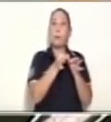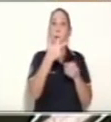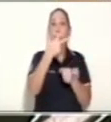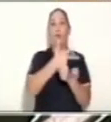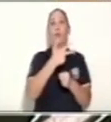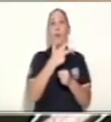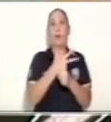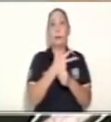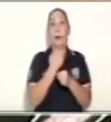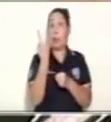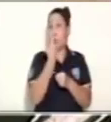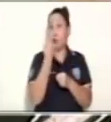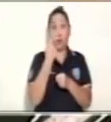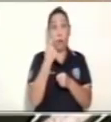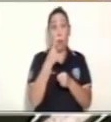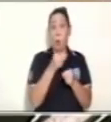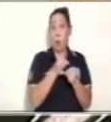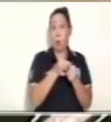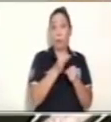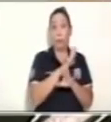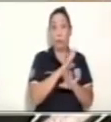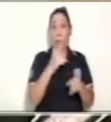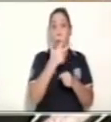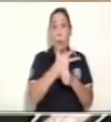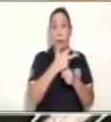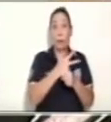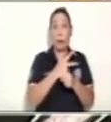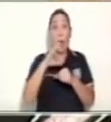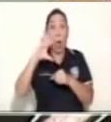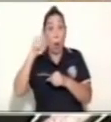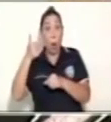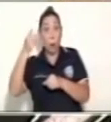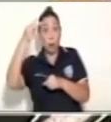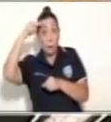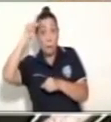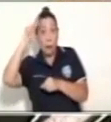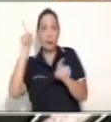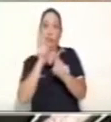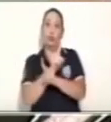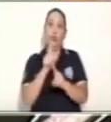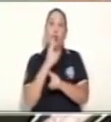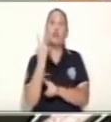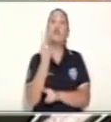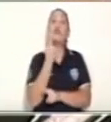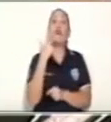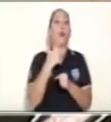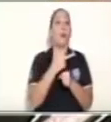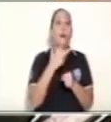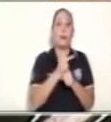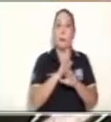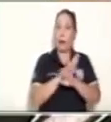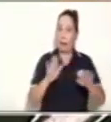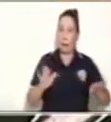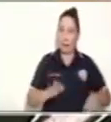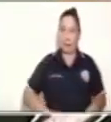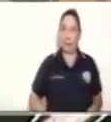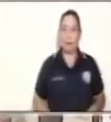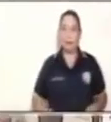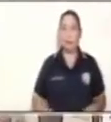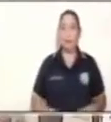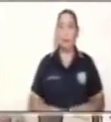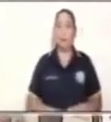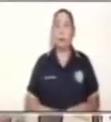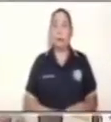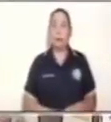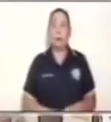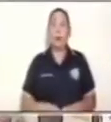únicamente pasan en Guatemala y en ninguna parte del mundo. Ese es el concepto de leyenda. Y el concepto